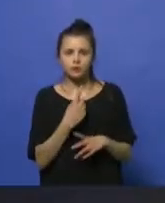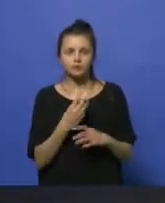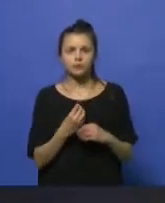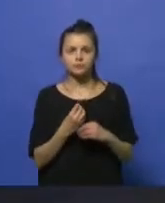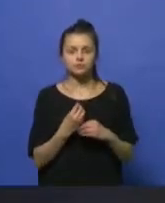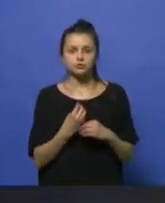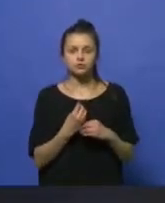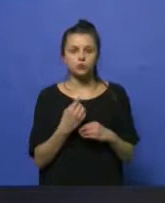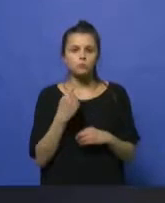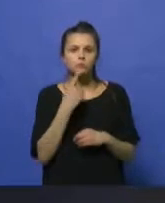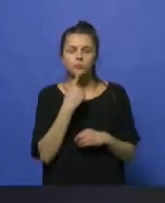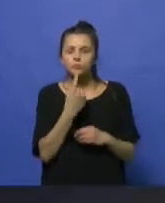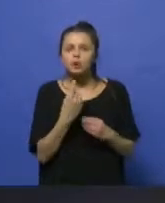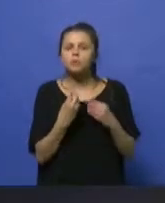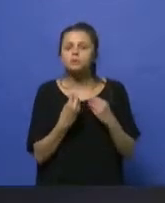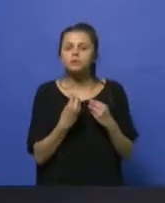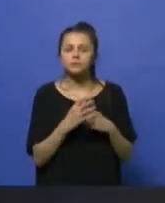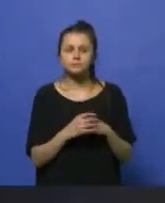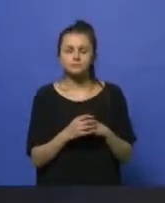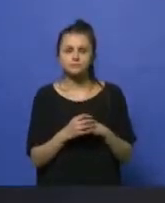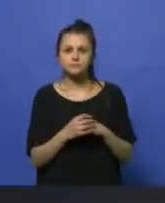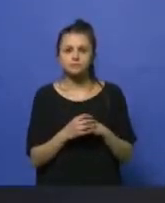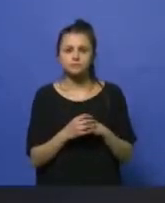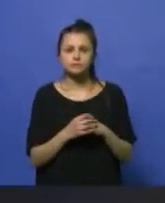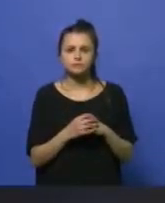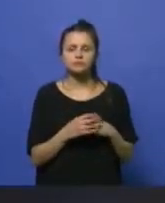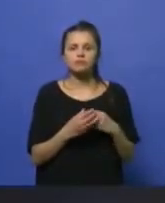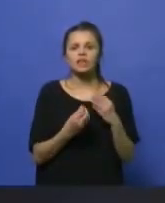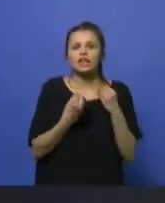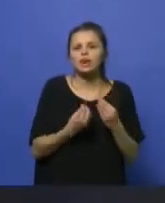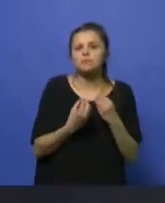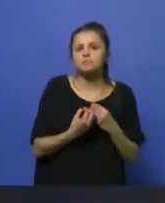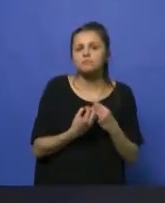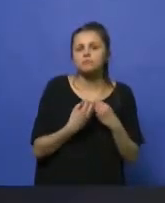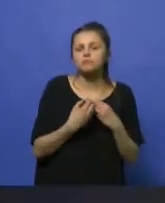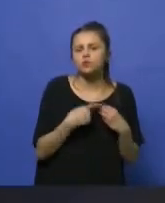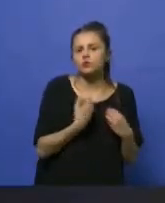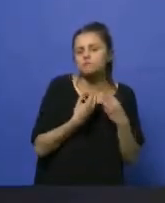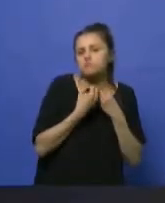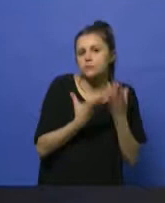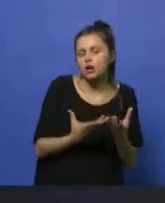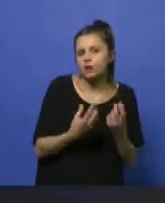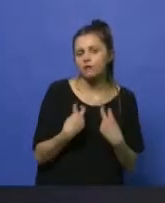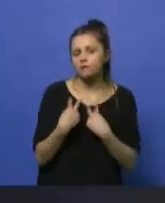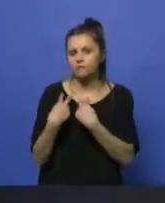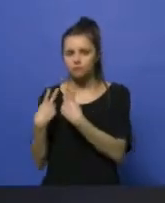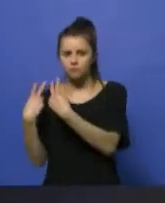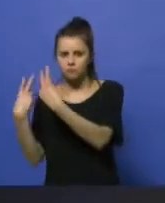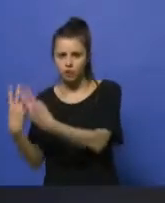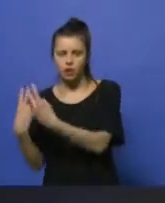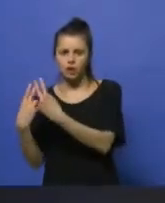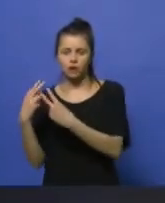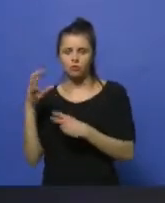está con todo. La pregunta que me estoy haciendo. Sí. ¿En qué nos beneficia? Digo, porque beneficia a quien viaje, que trae, uh-huh, un celular por